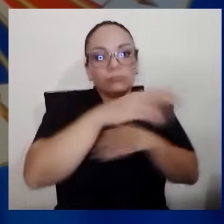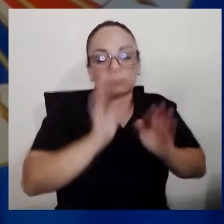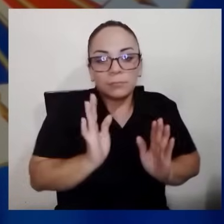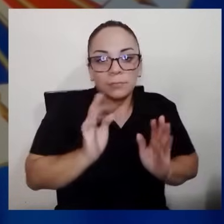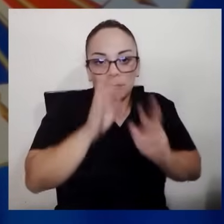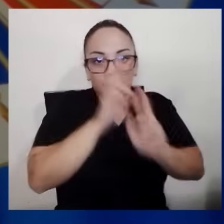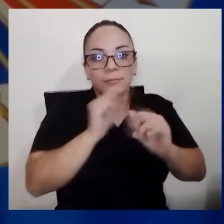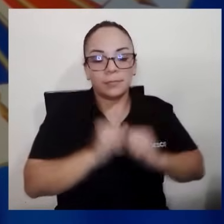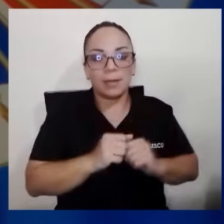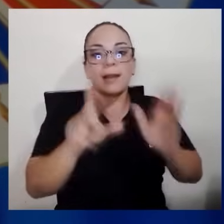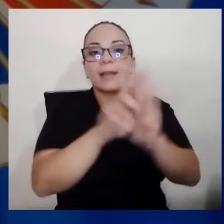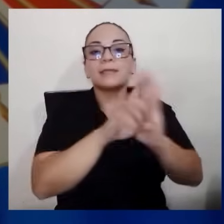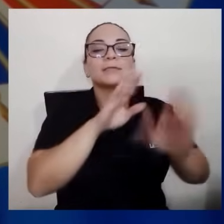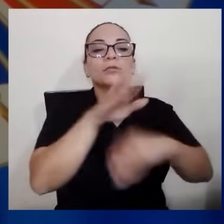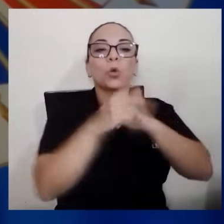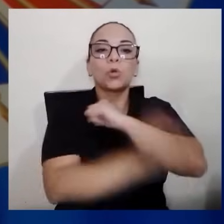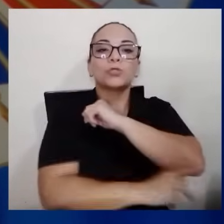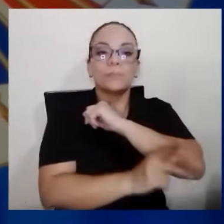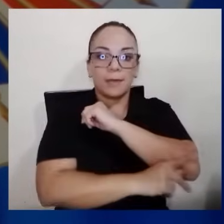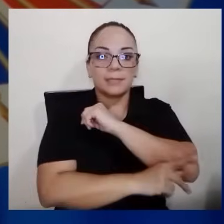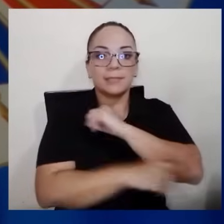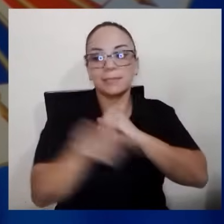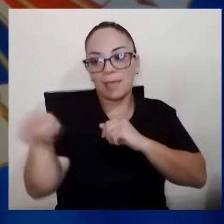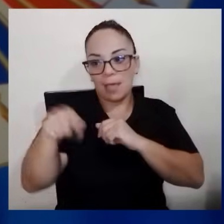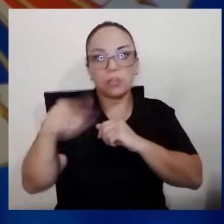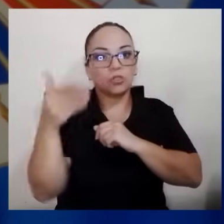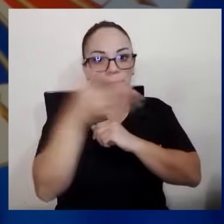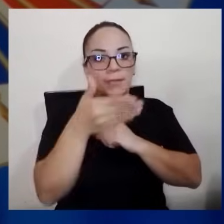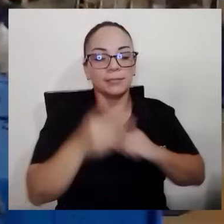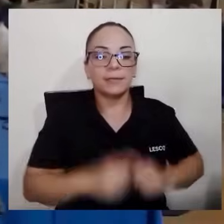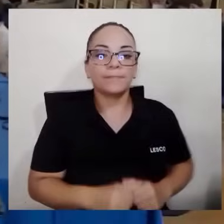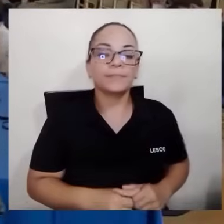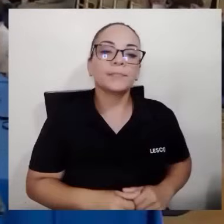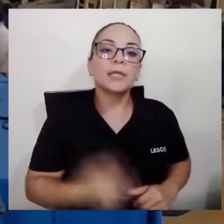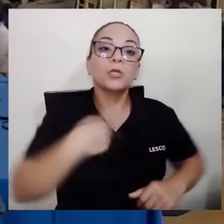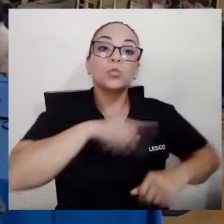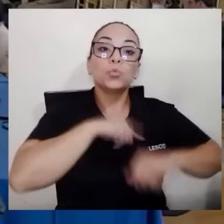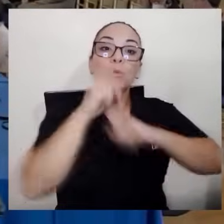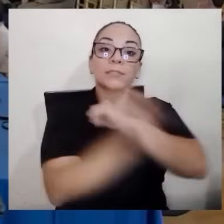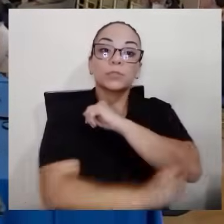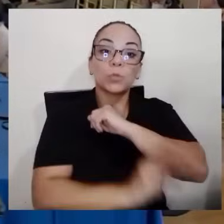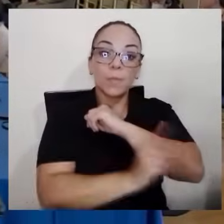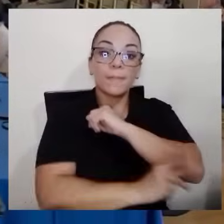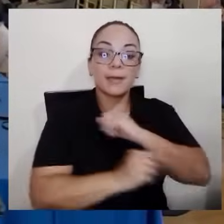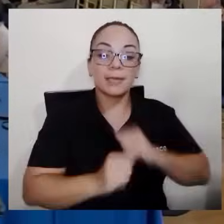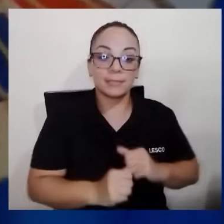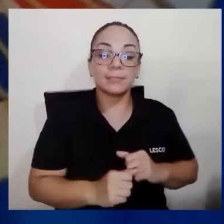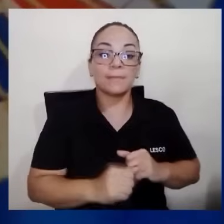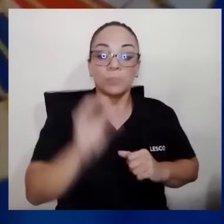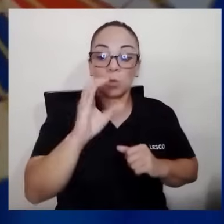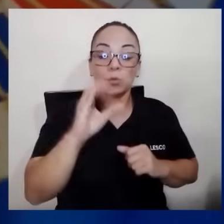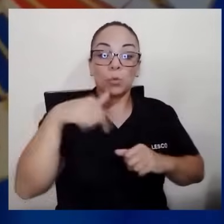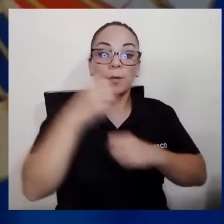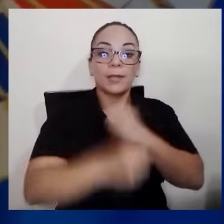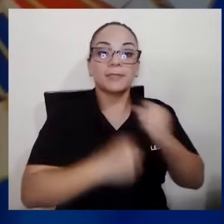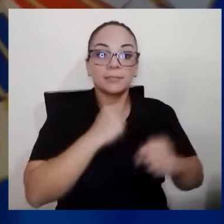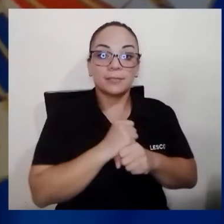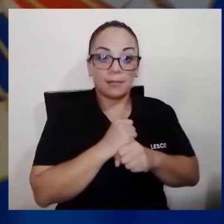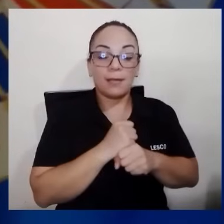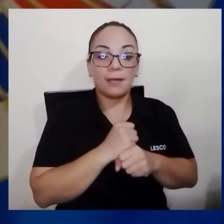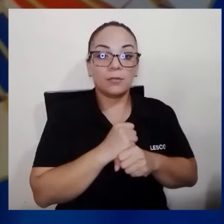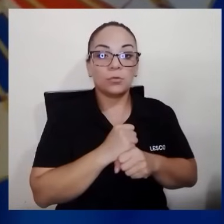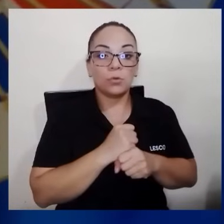que por los cuales transiten nuestro país a octubre de este año hemos